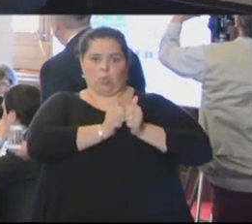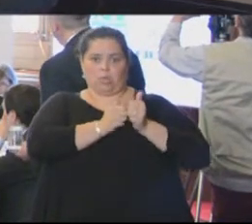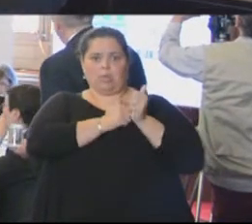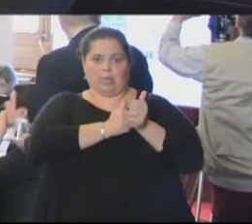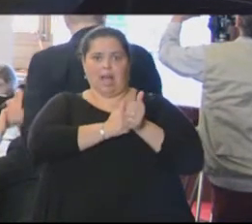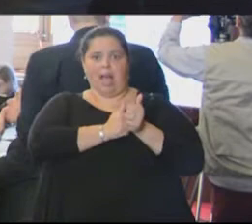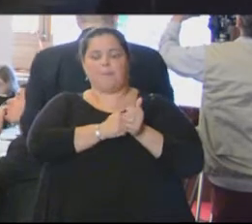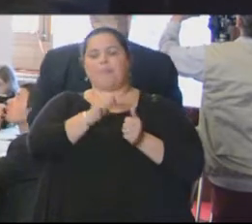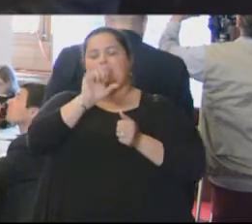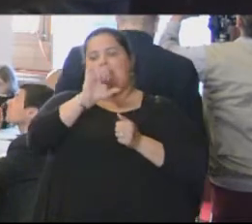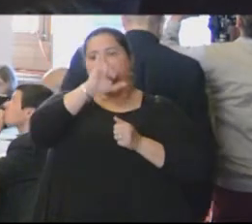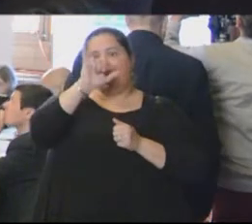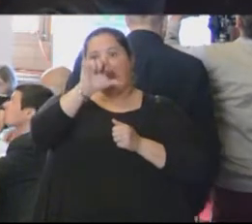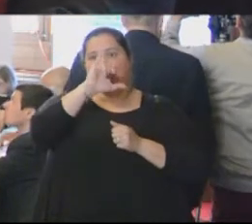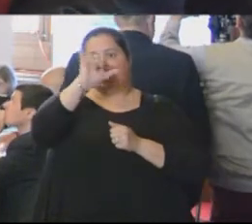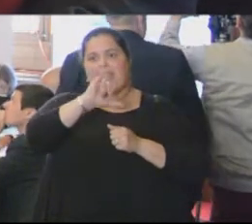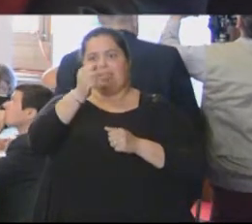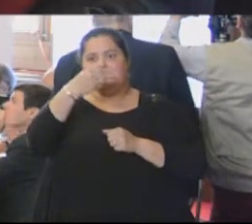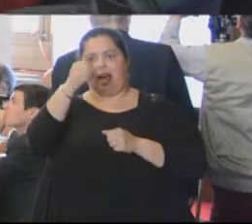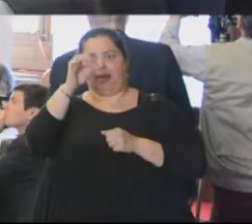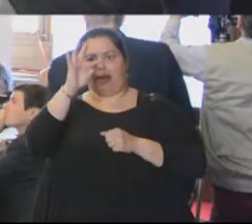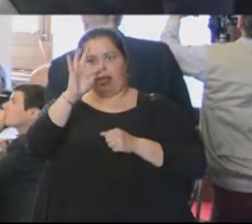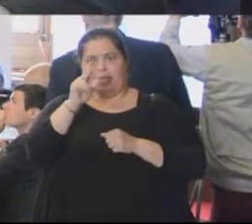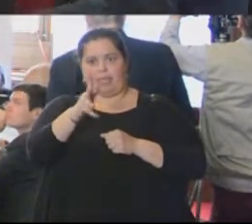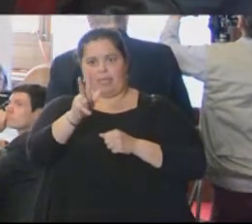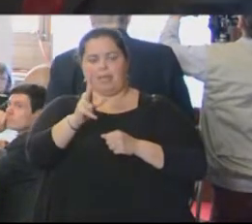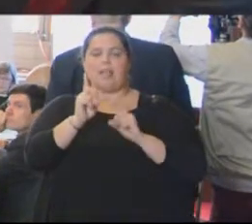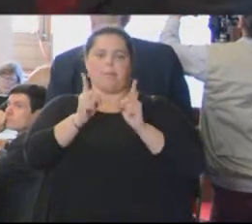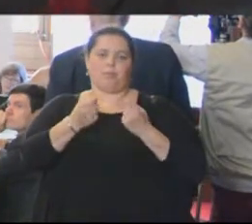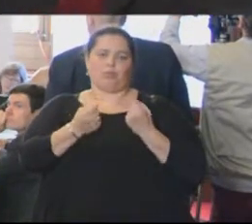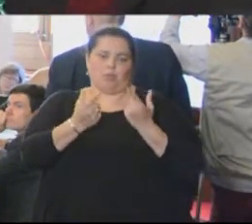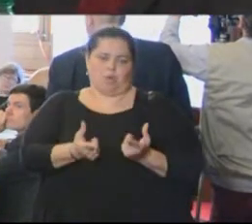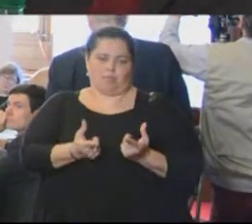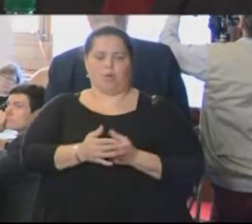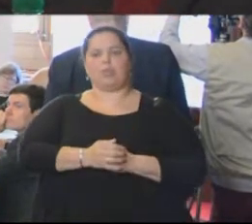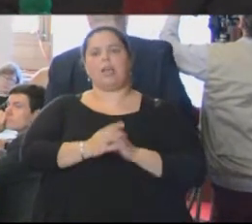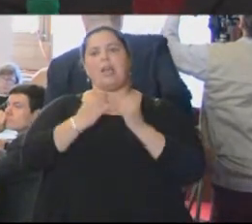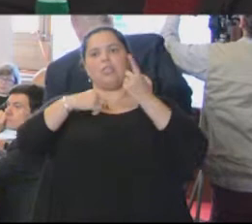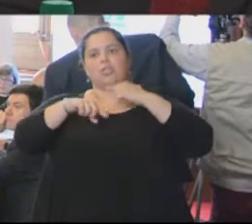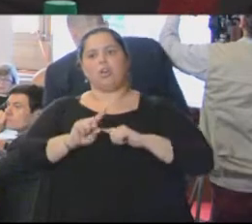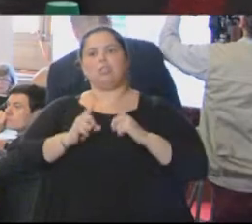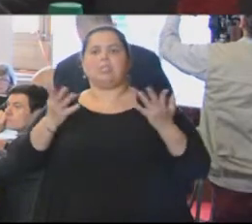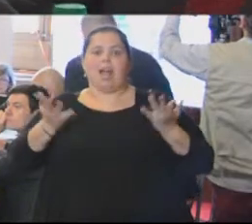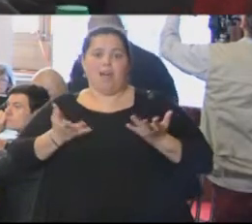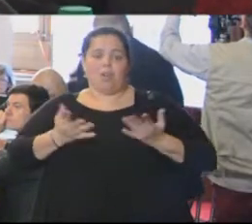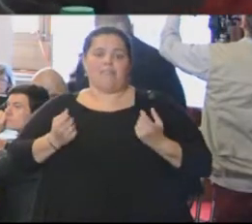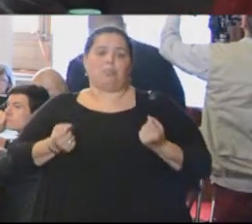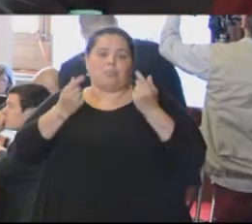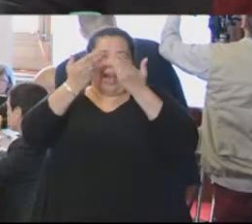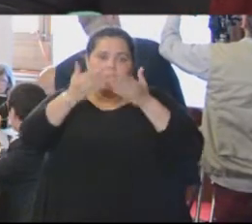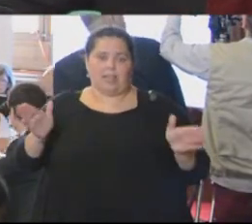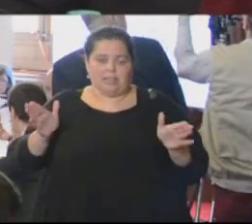también por su aporte. Entonces, inmediatamente vamos a dar inicio a